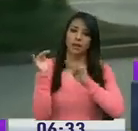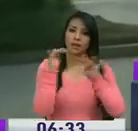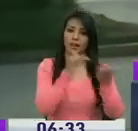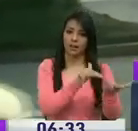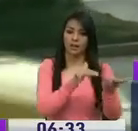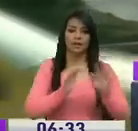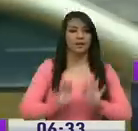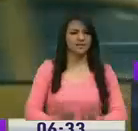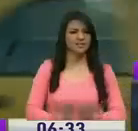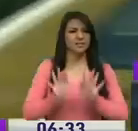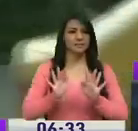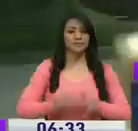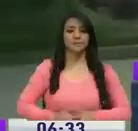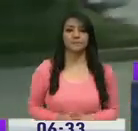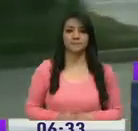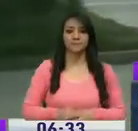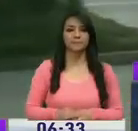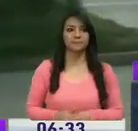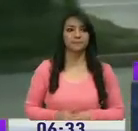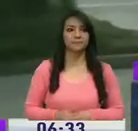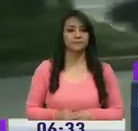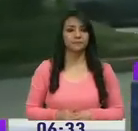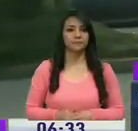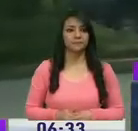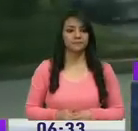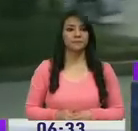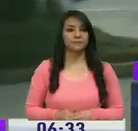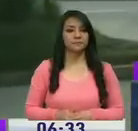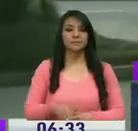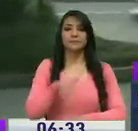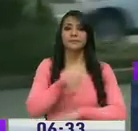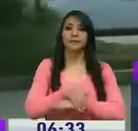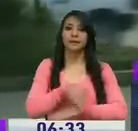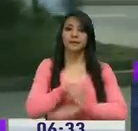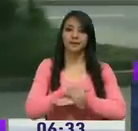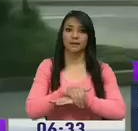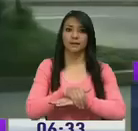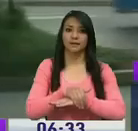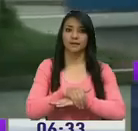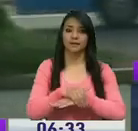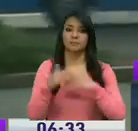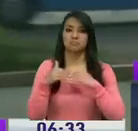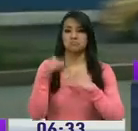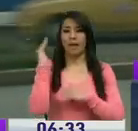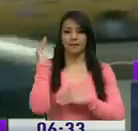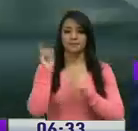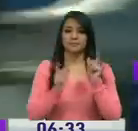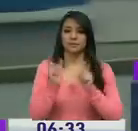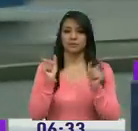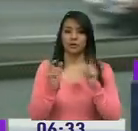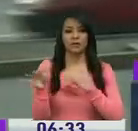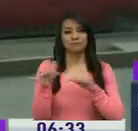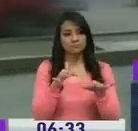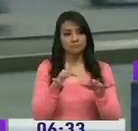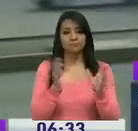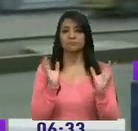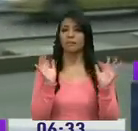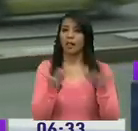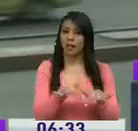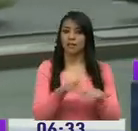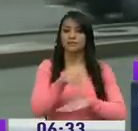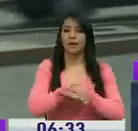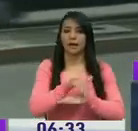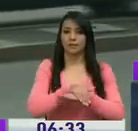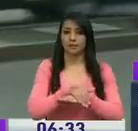es usual por lo general en las horas de la tarde es donde mayor personas eh aglomeración de personas se